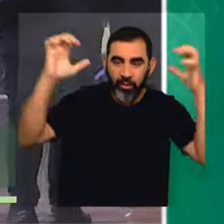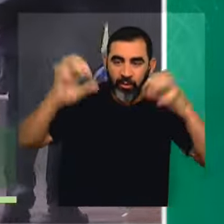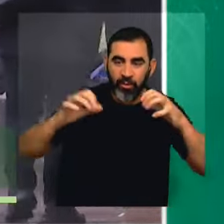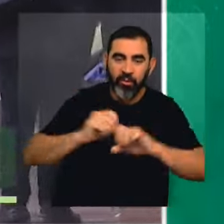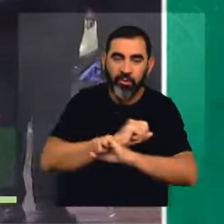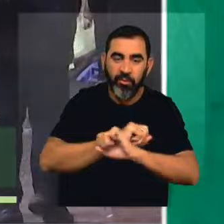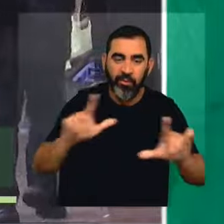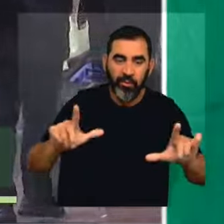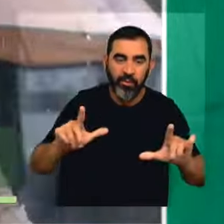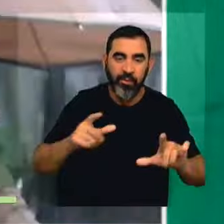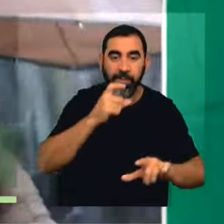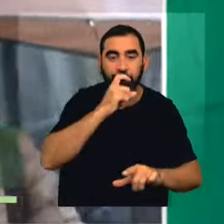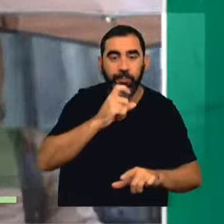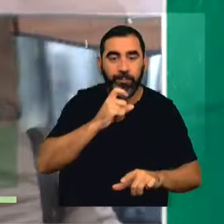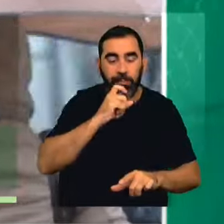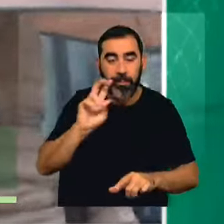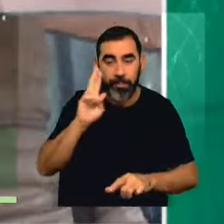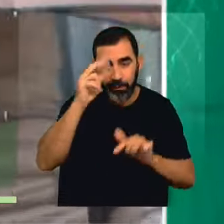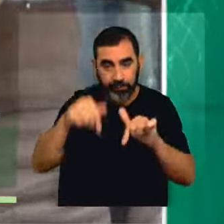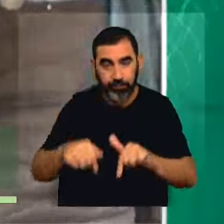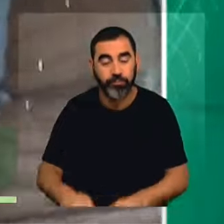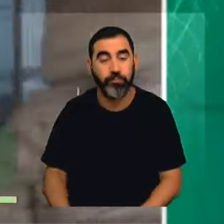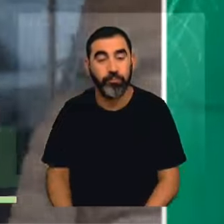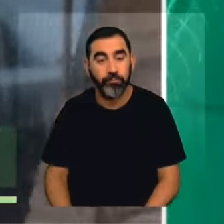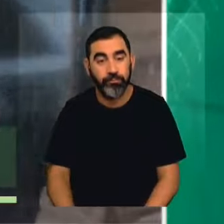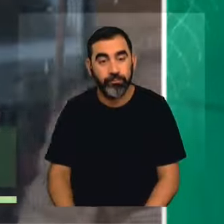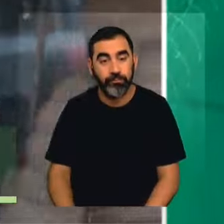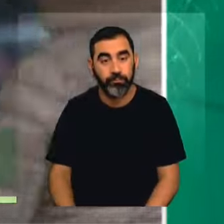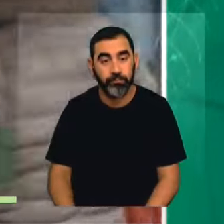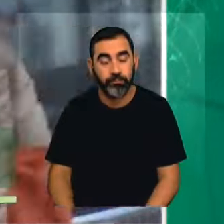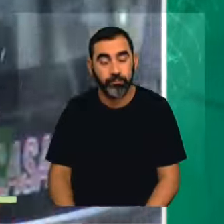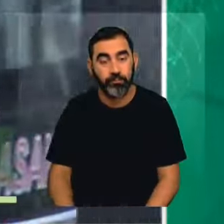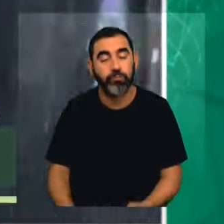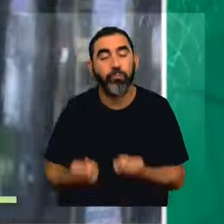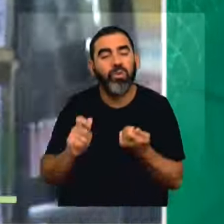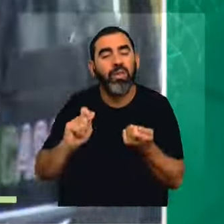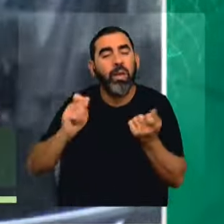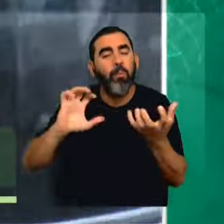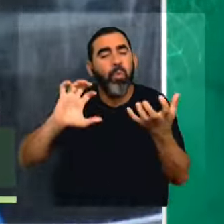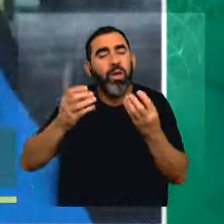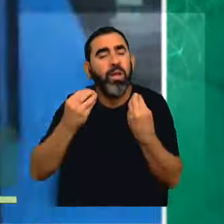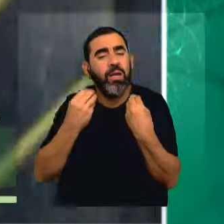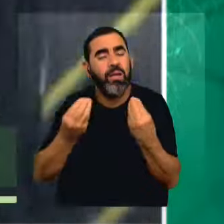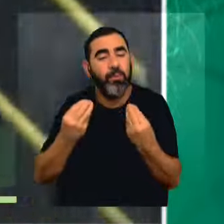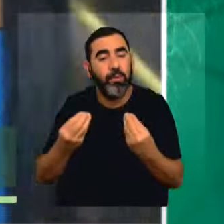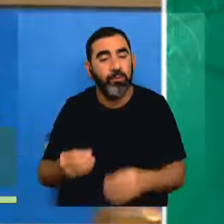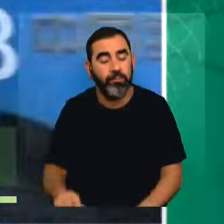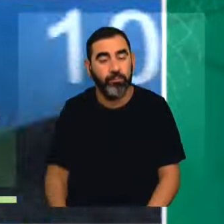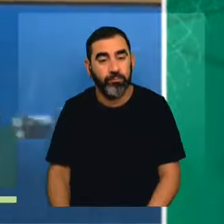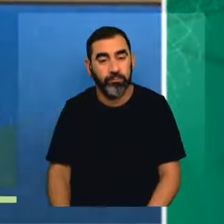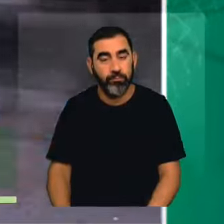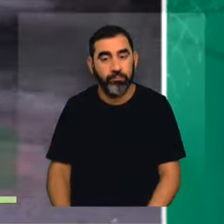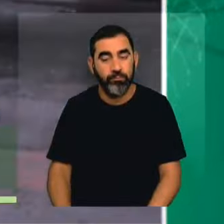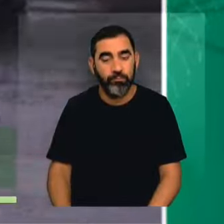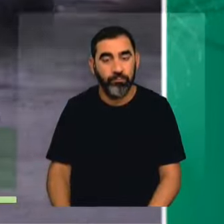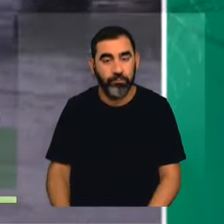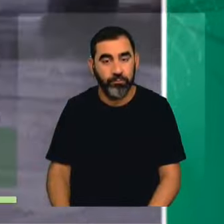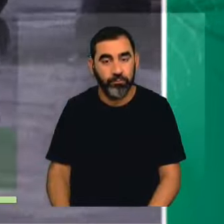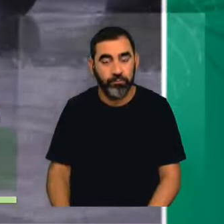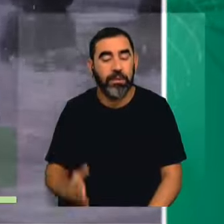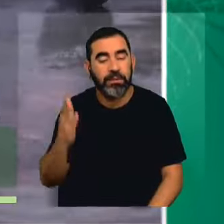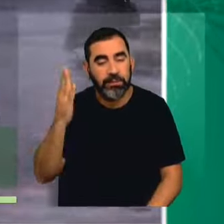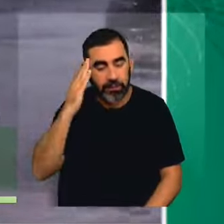durante marzo en Uruguay y dónde puede entrar el cambio climático en todo esto que es una tendencia que es clara que sabemos que el